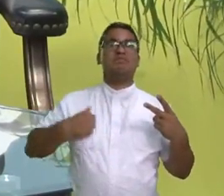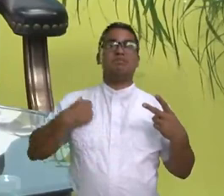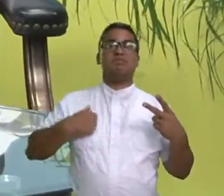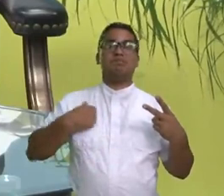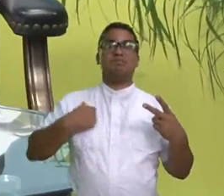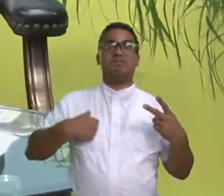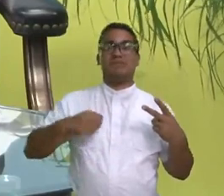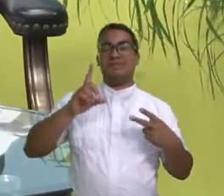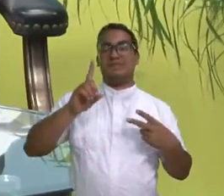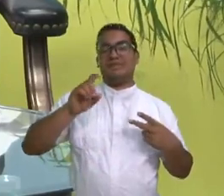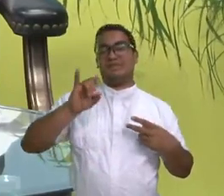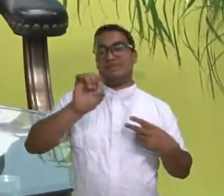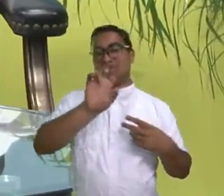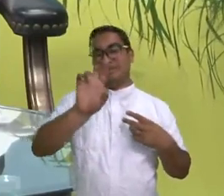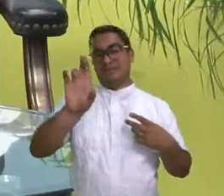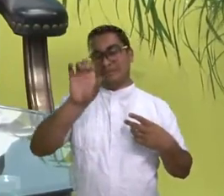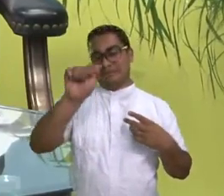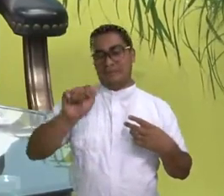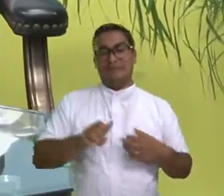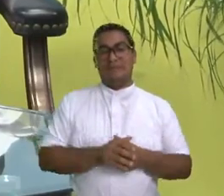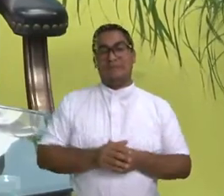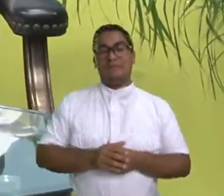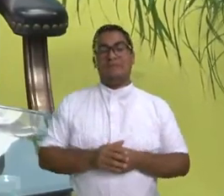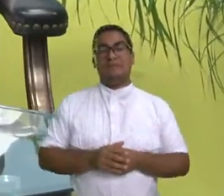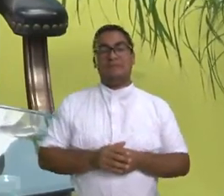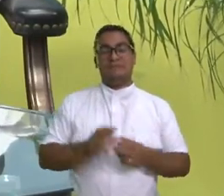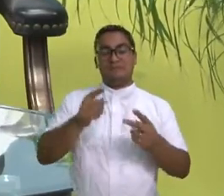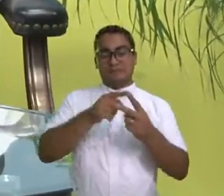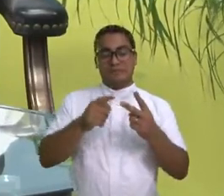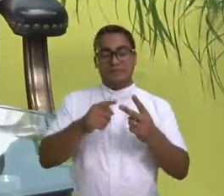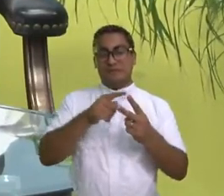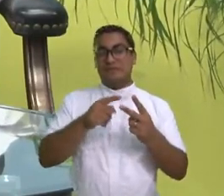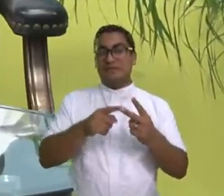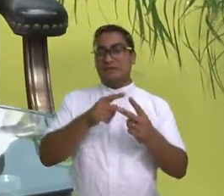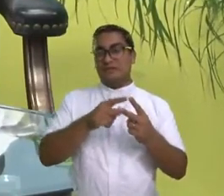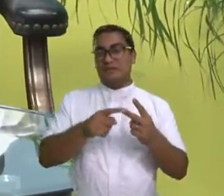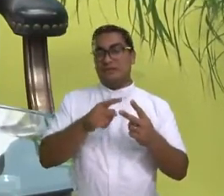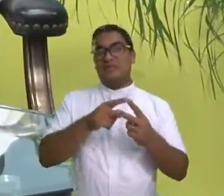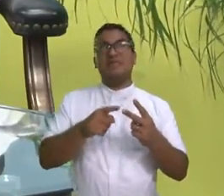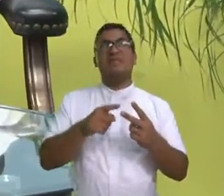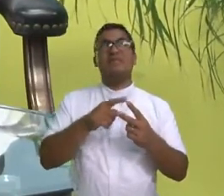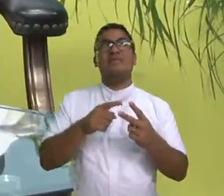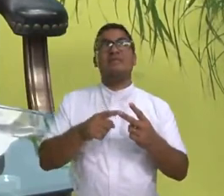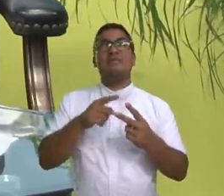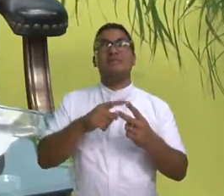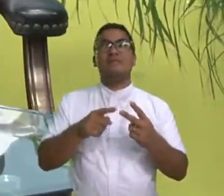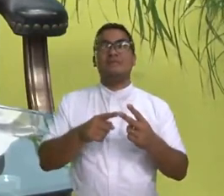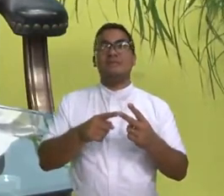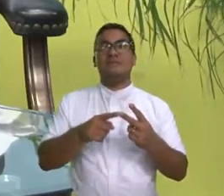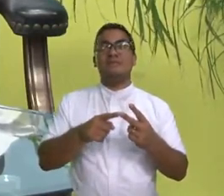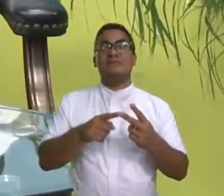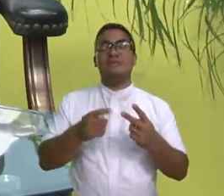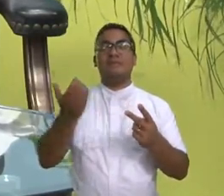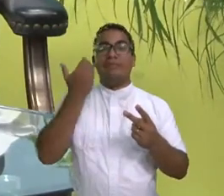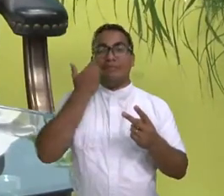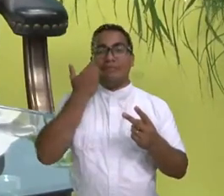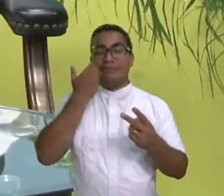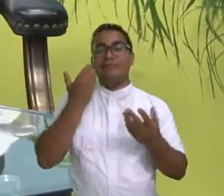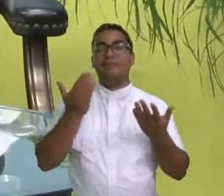comúnmente nosotros, ¿verdad? Y dentro de esas dos grandes bolsones, ¿verdad?, de